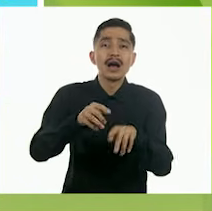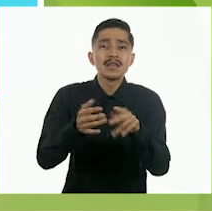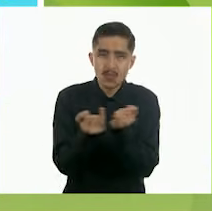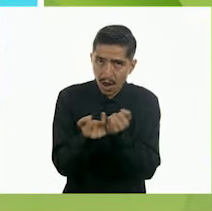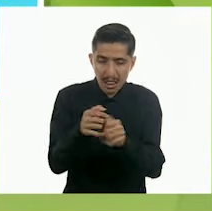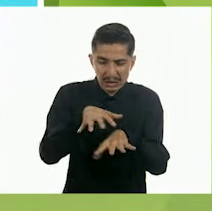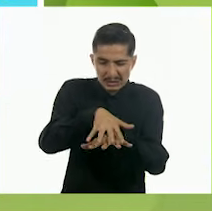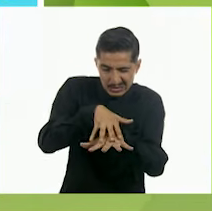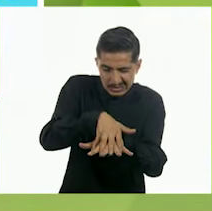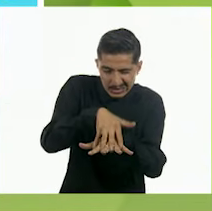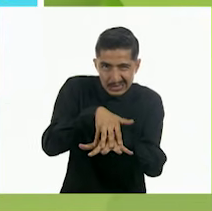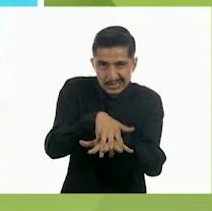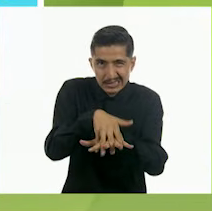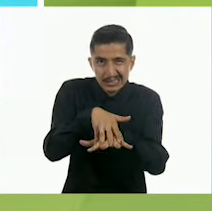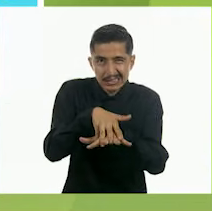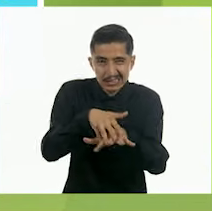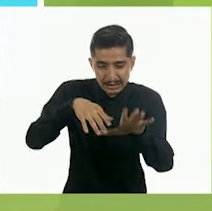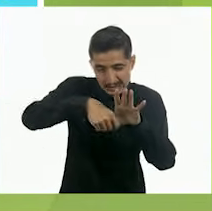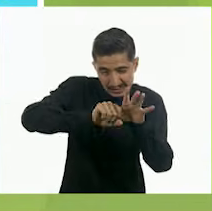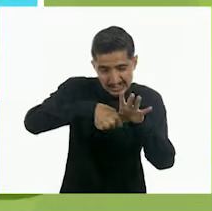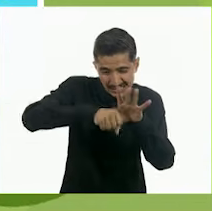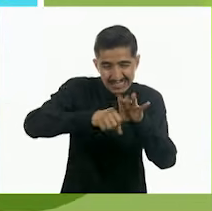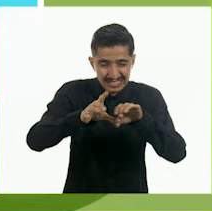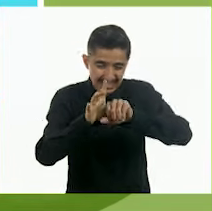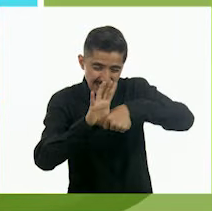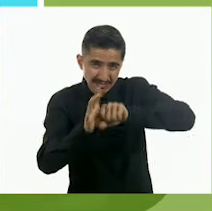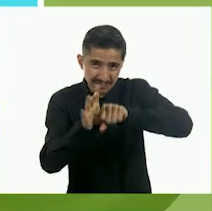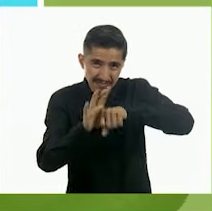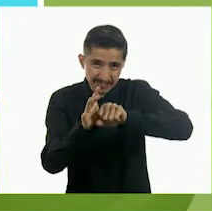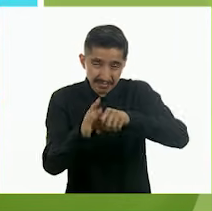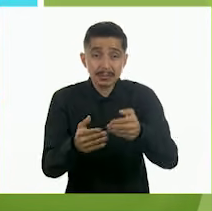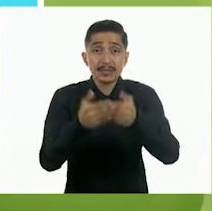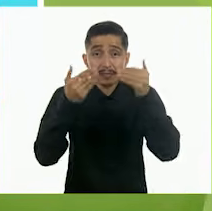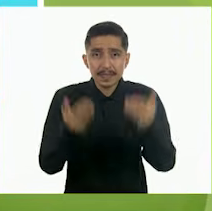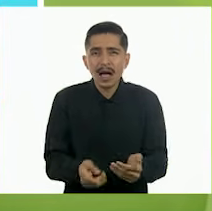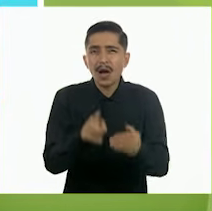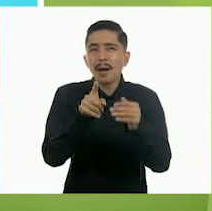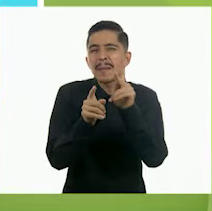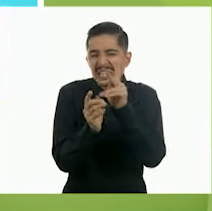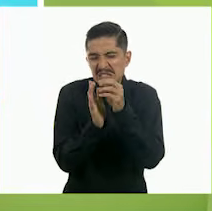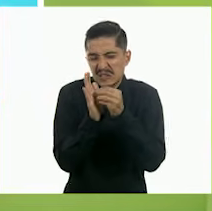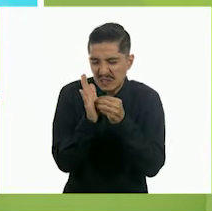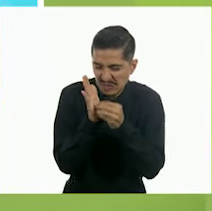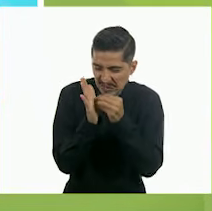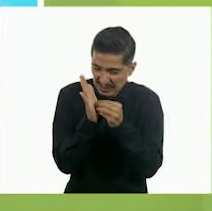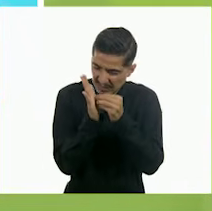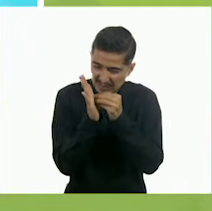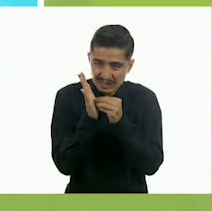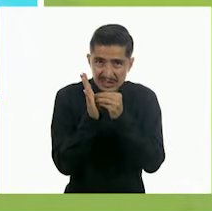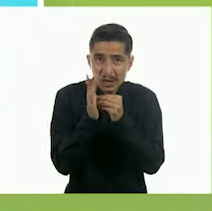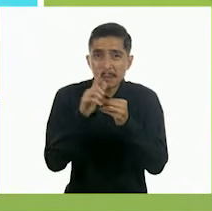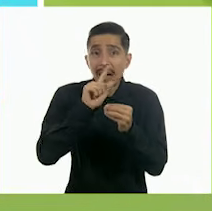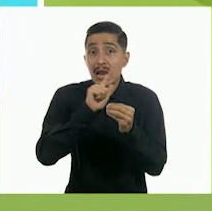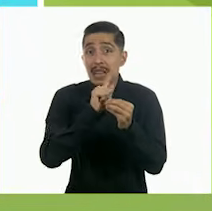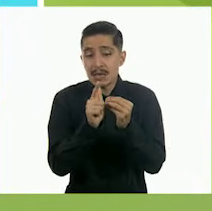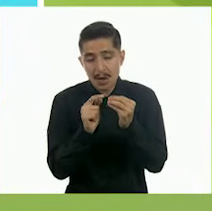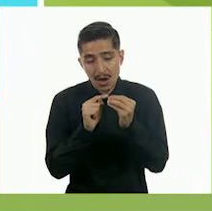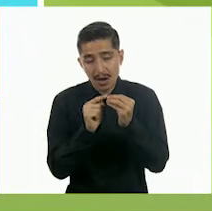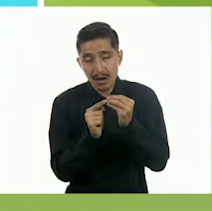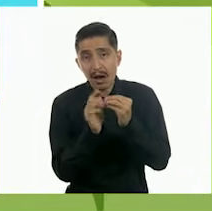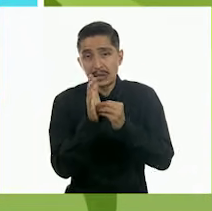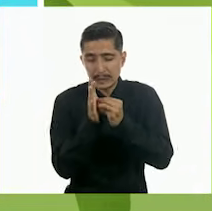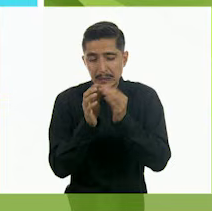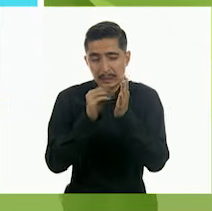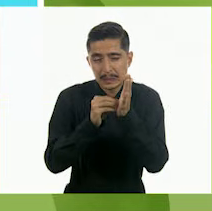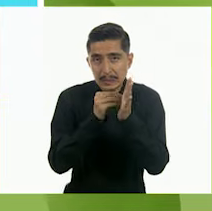con la otra mano. Frota los dedos. Ahora, como que rasguñas la palma de tus manos para lavar tus uñas.